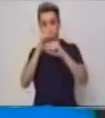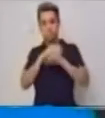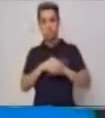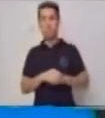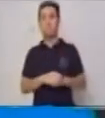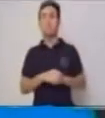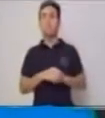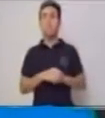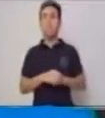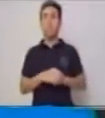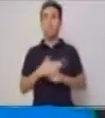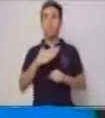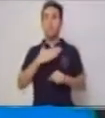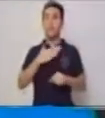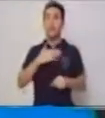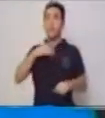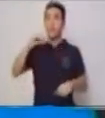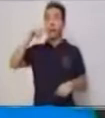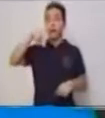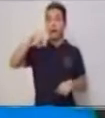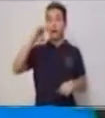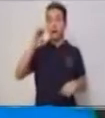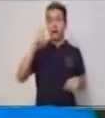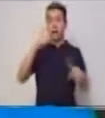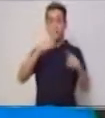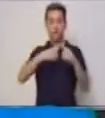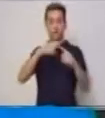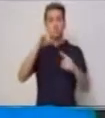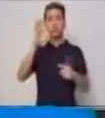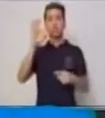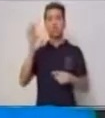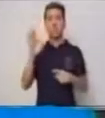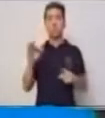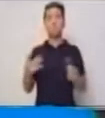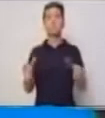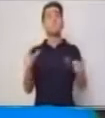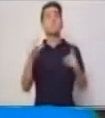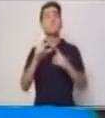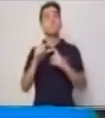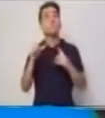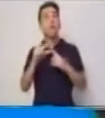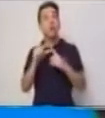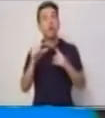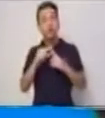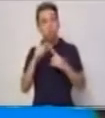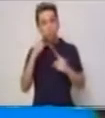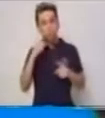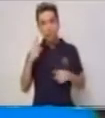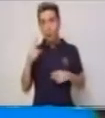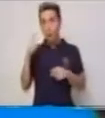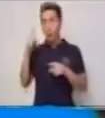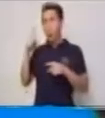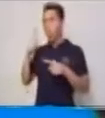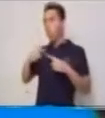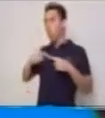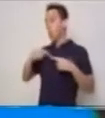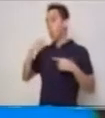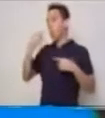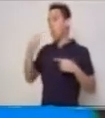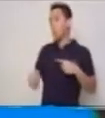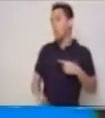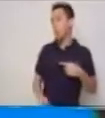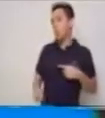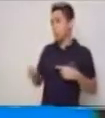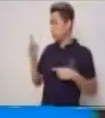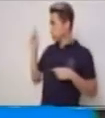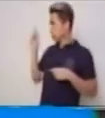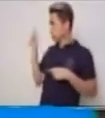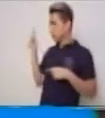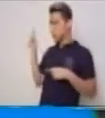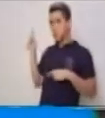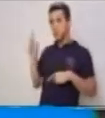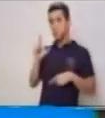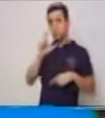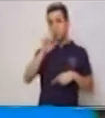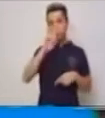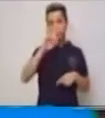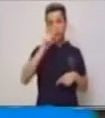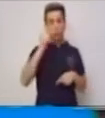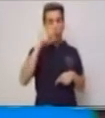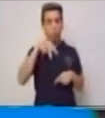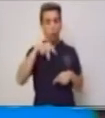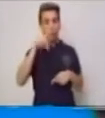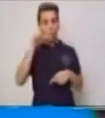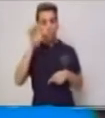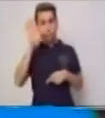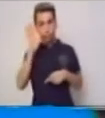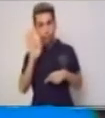este nexo es la palabra cuando. Esta palabra me une esta